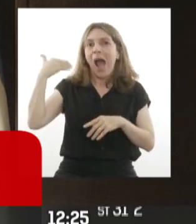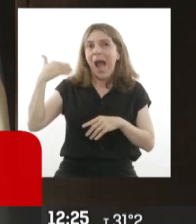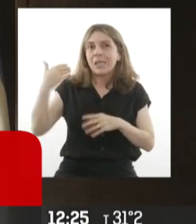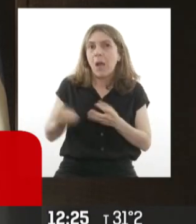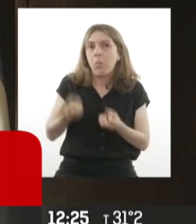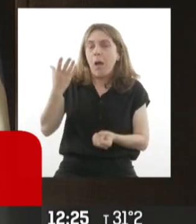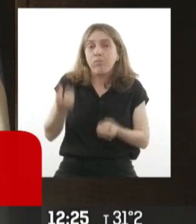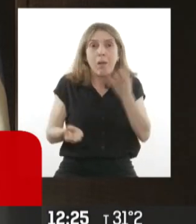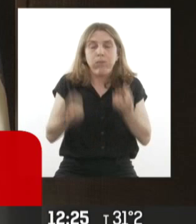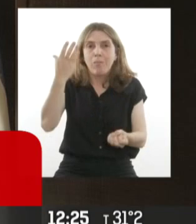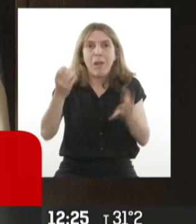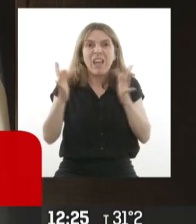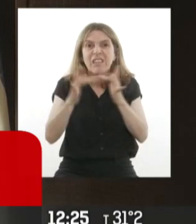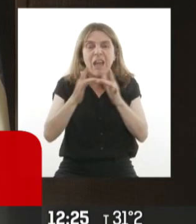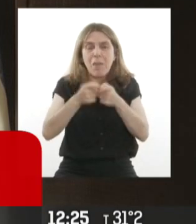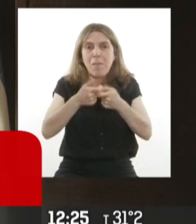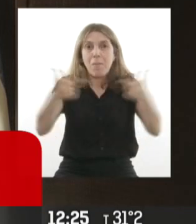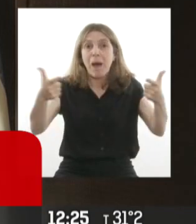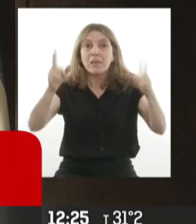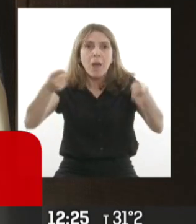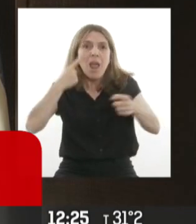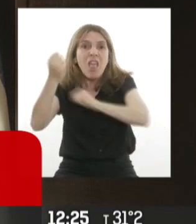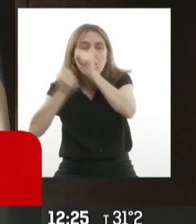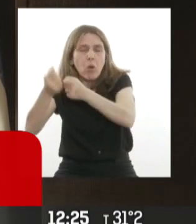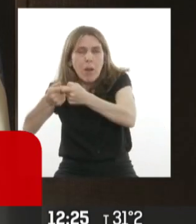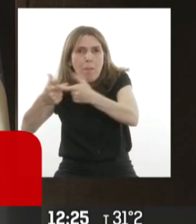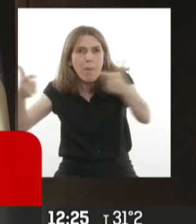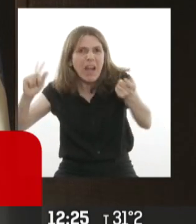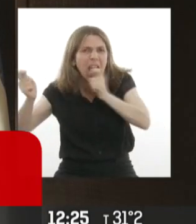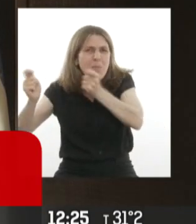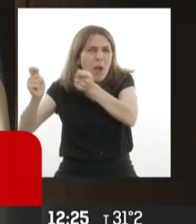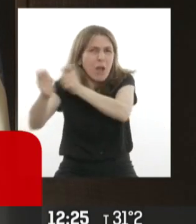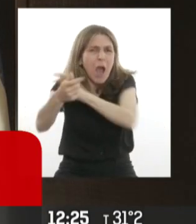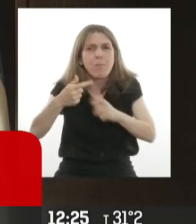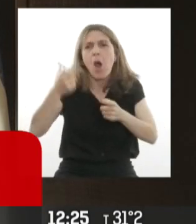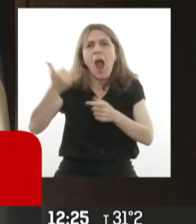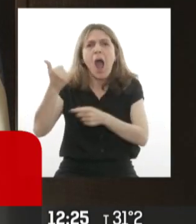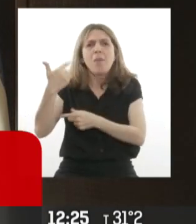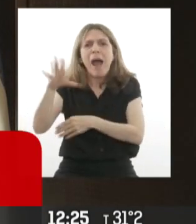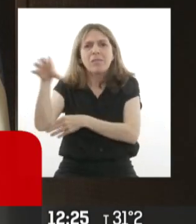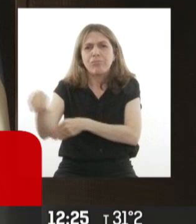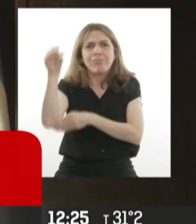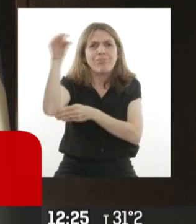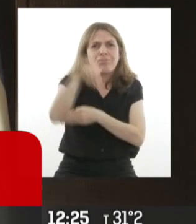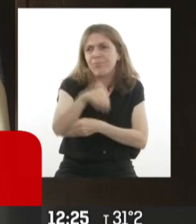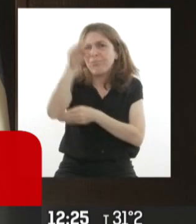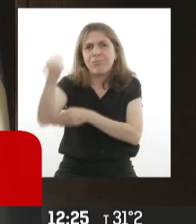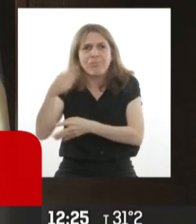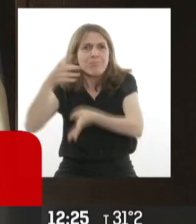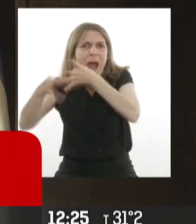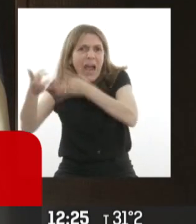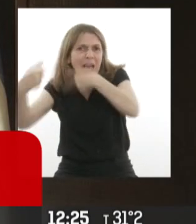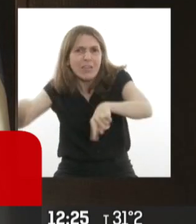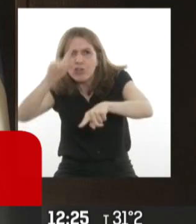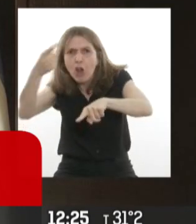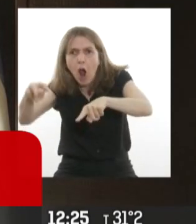en nuestras vidas, también avanzó en el mundo de la industria. Y la robotización de la industria lo que está determinando son